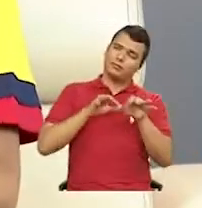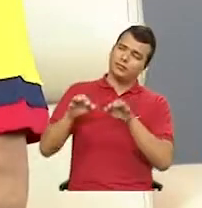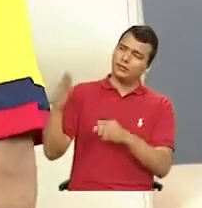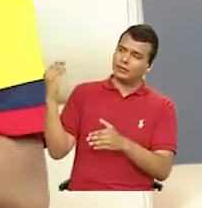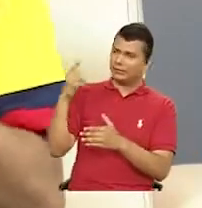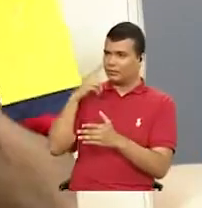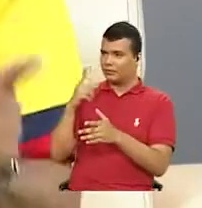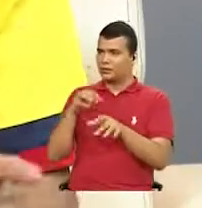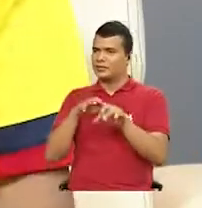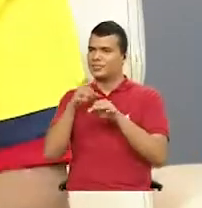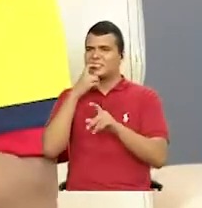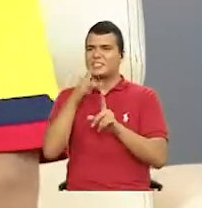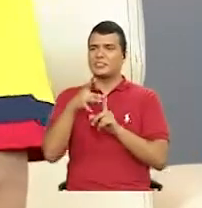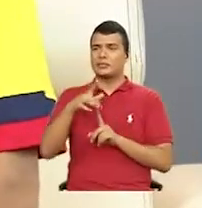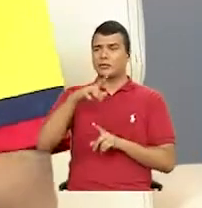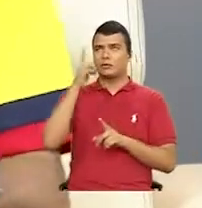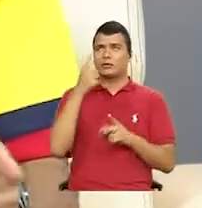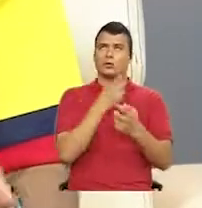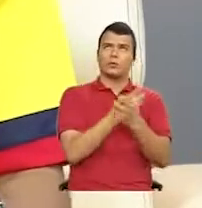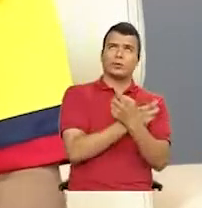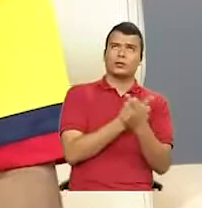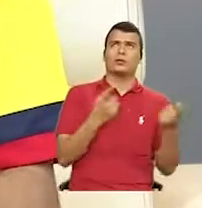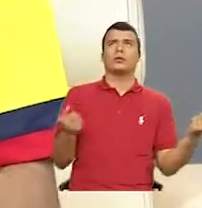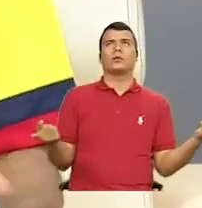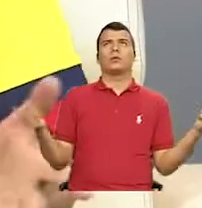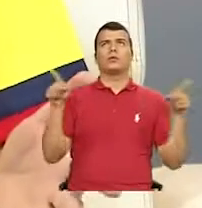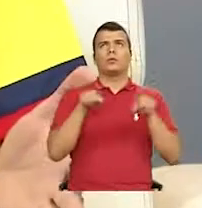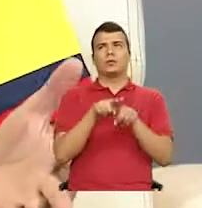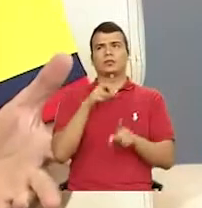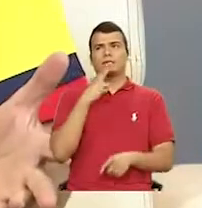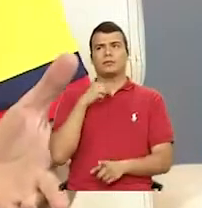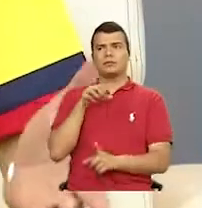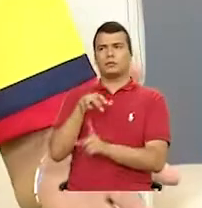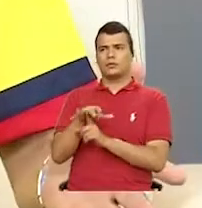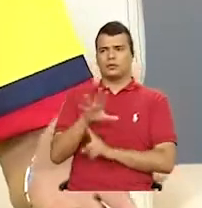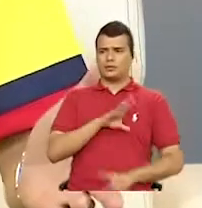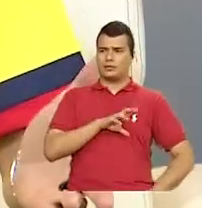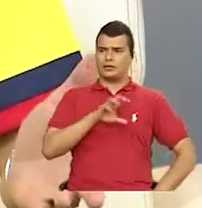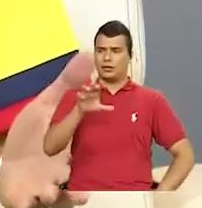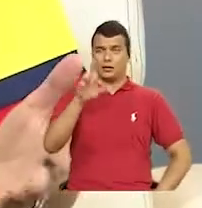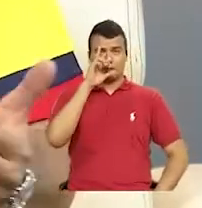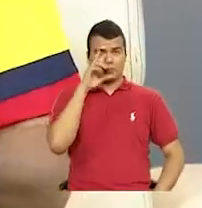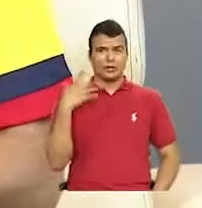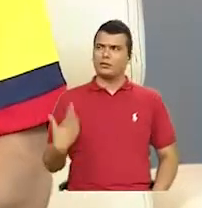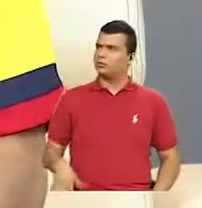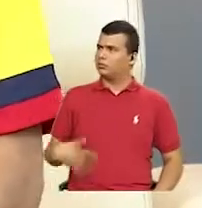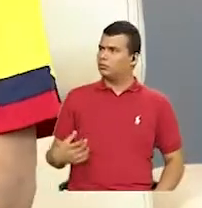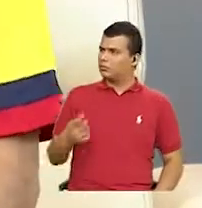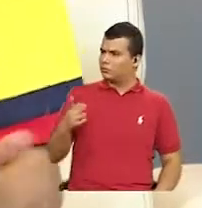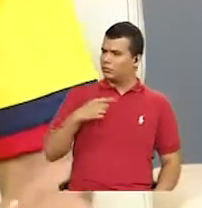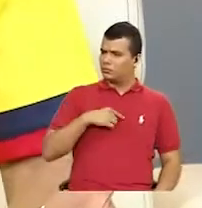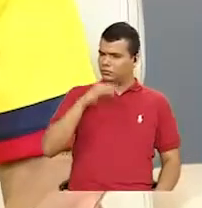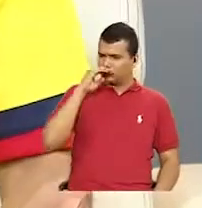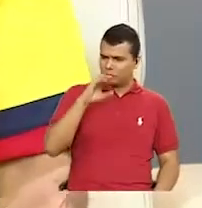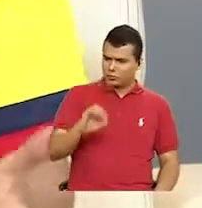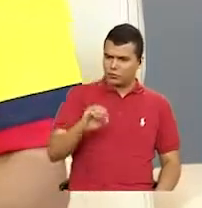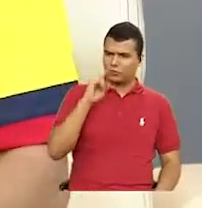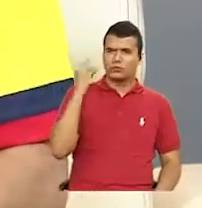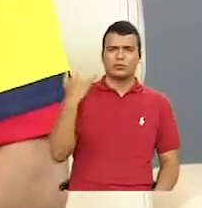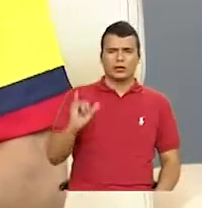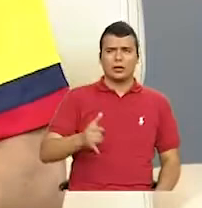que el calcio es al hueso como el azúcar al cáncer. Sí. Entonces decíamos, santo fuerte. Dios, si desde niño yo he